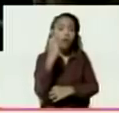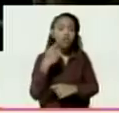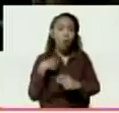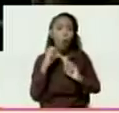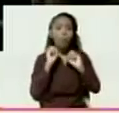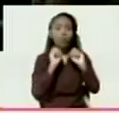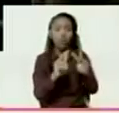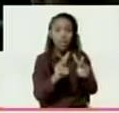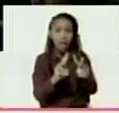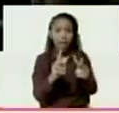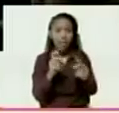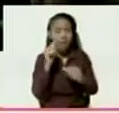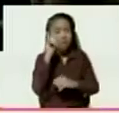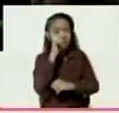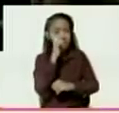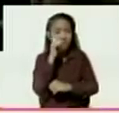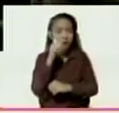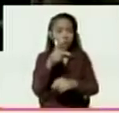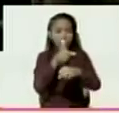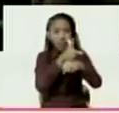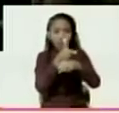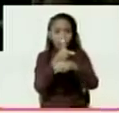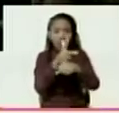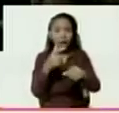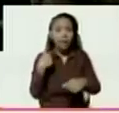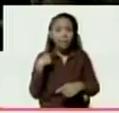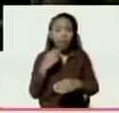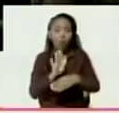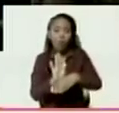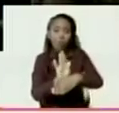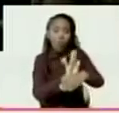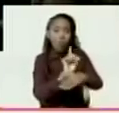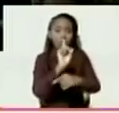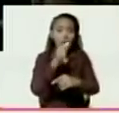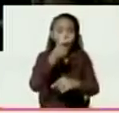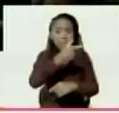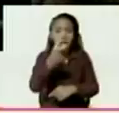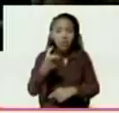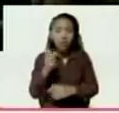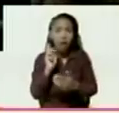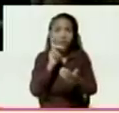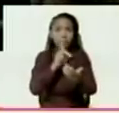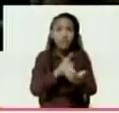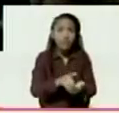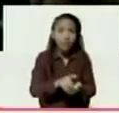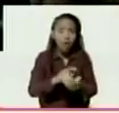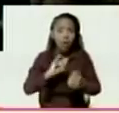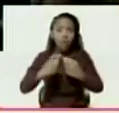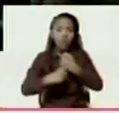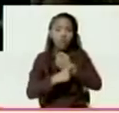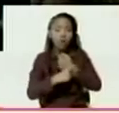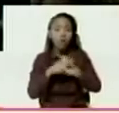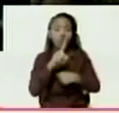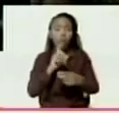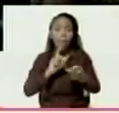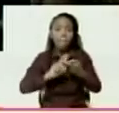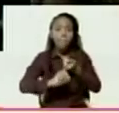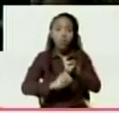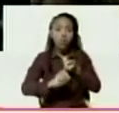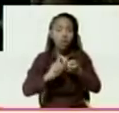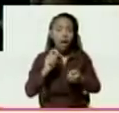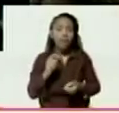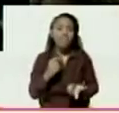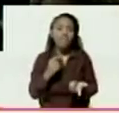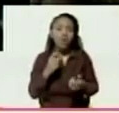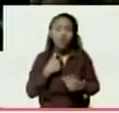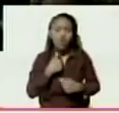grabarlos, escoltando a una de las personas allegadas del señor Juan Guaidó, en este caso su esposa Fabiana Rosales. Yo me